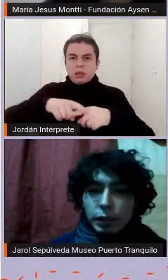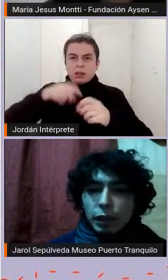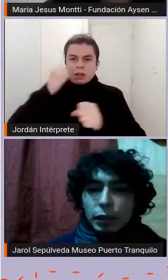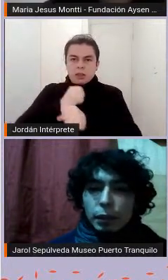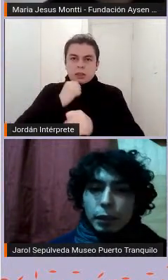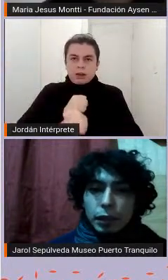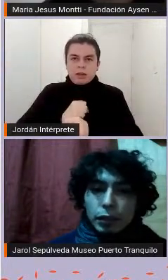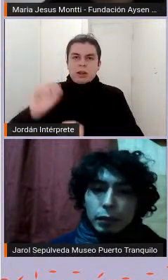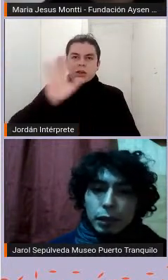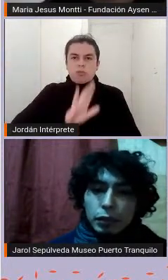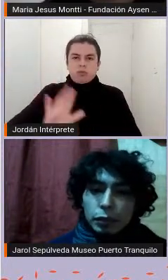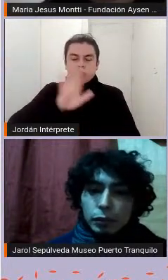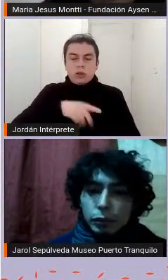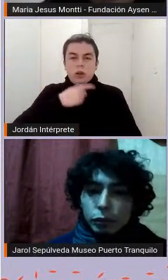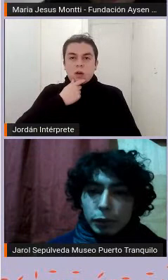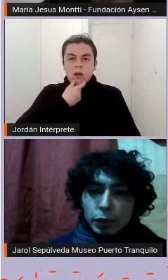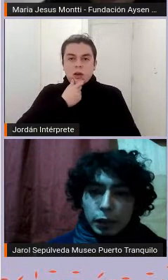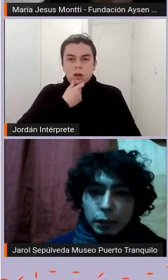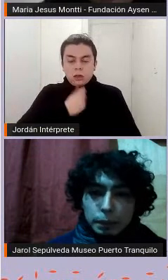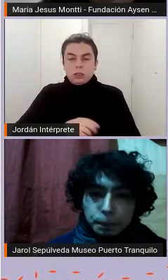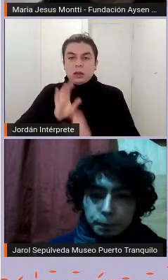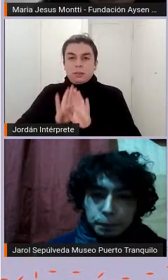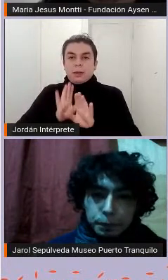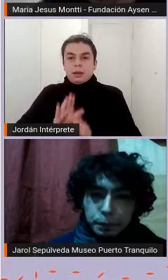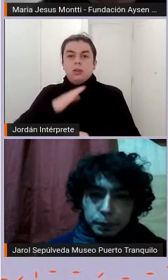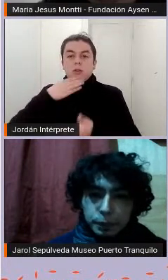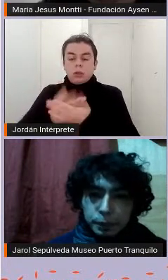las osamentas, esperando también su montaje.